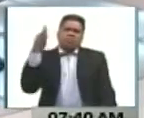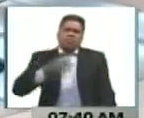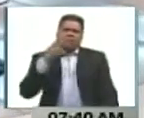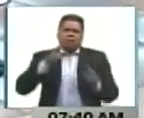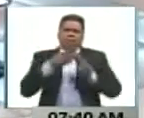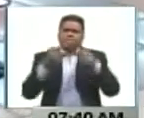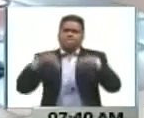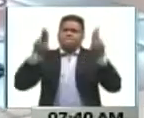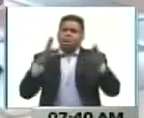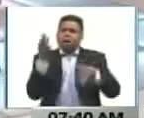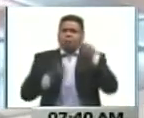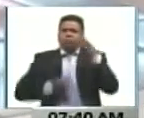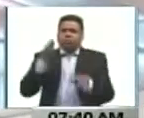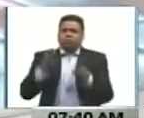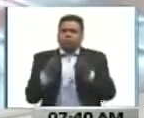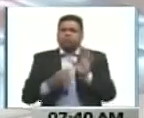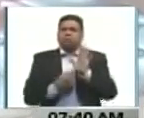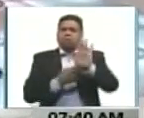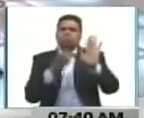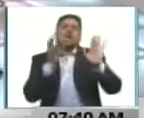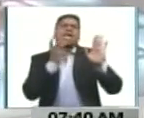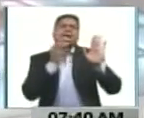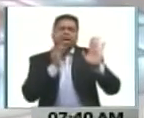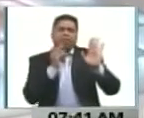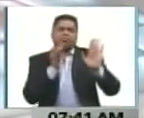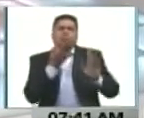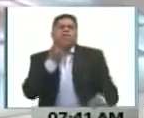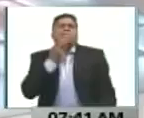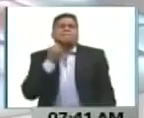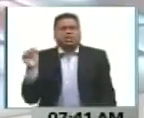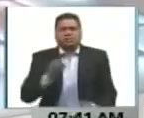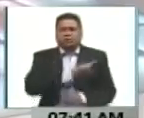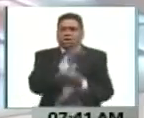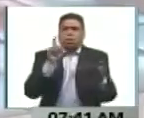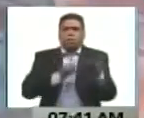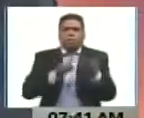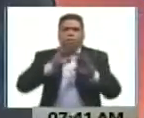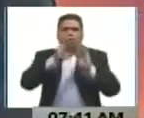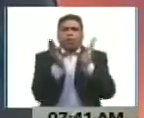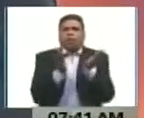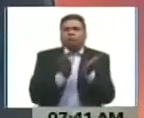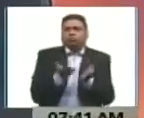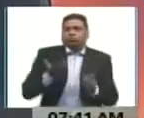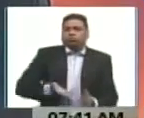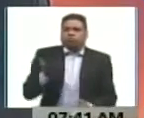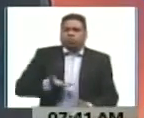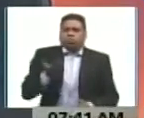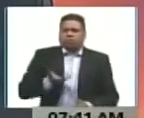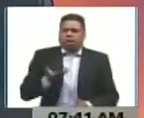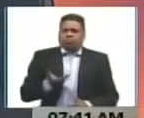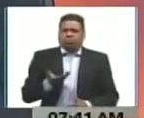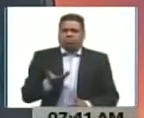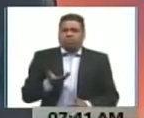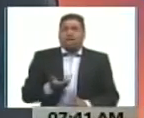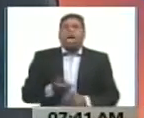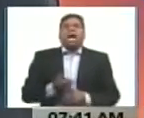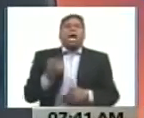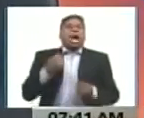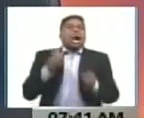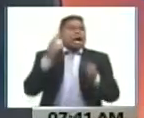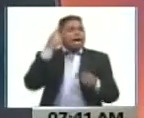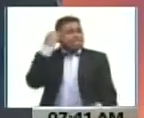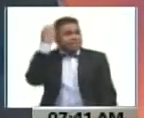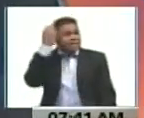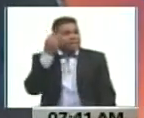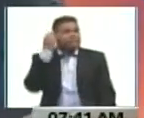con justicia. Esto es un ejemplo y una experiencia para el mundo importantísima. Porque lo que se está debatiendo en este momento es si de